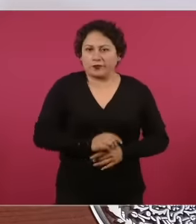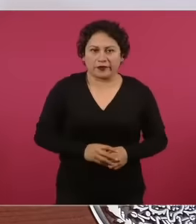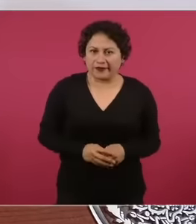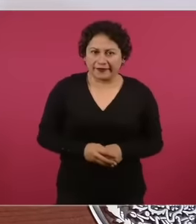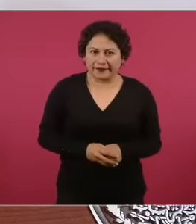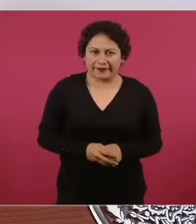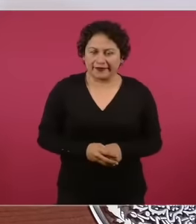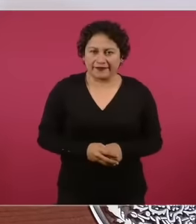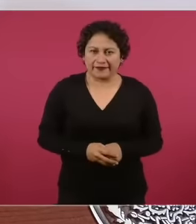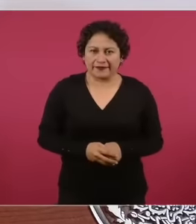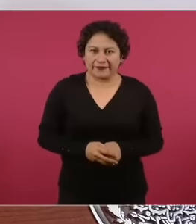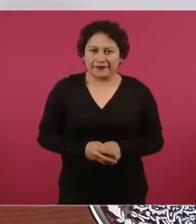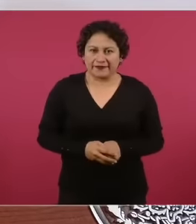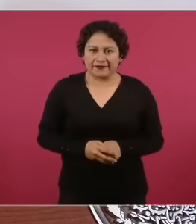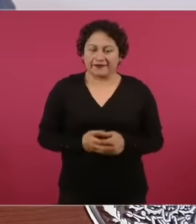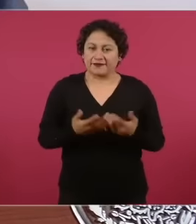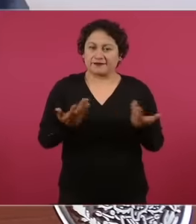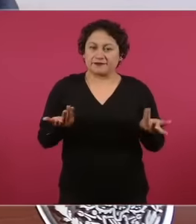Vamos a